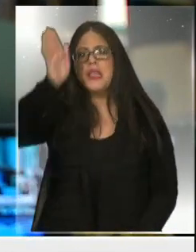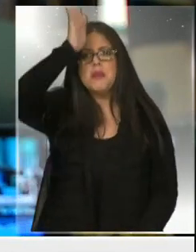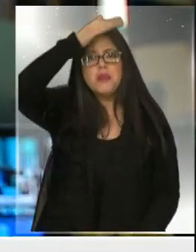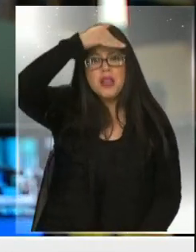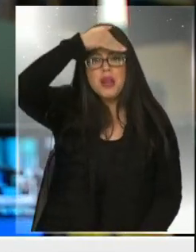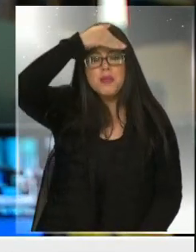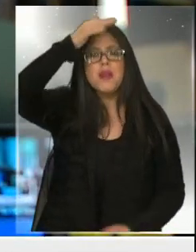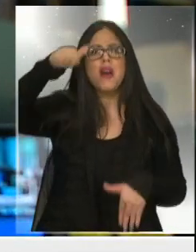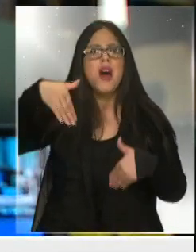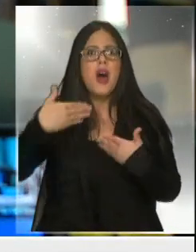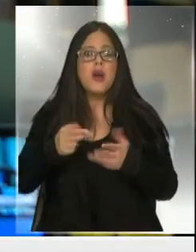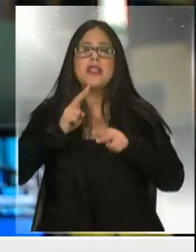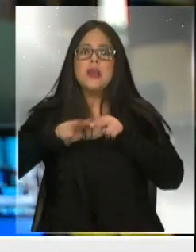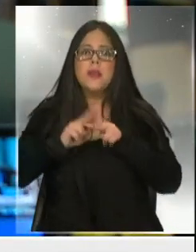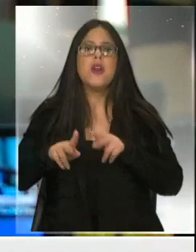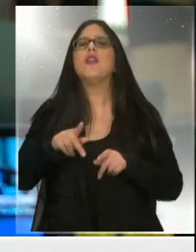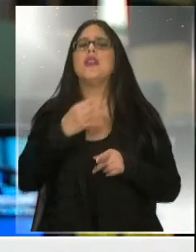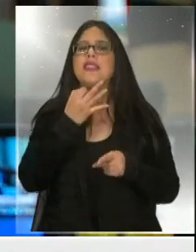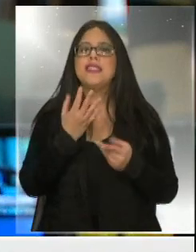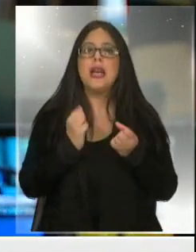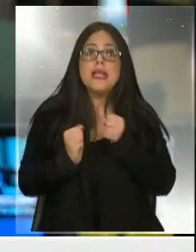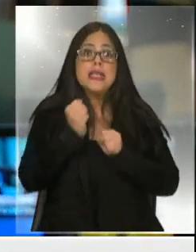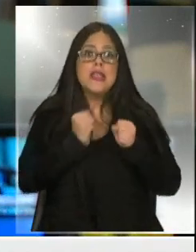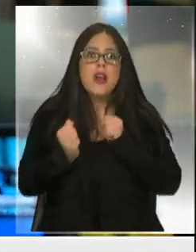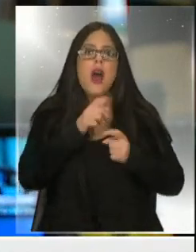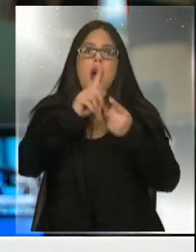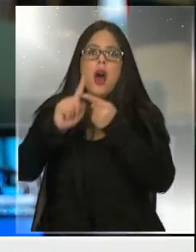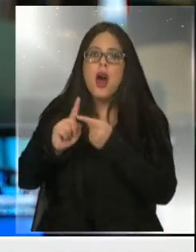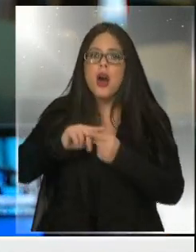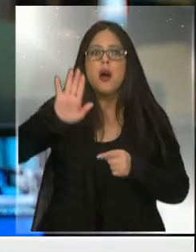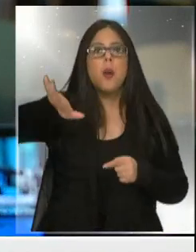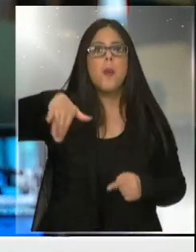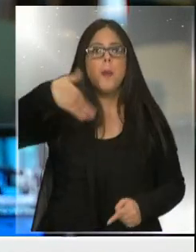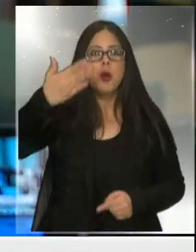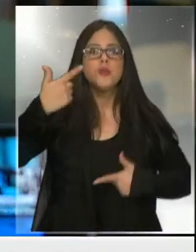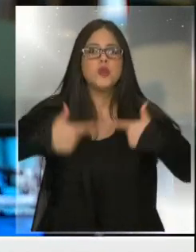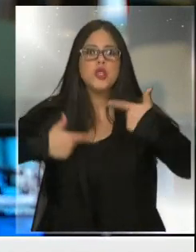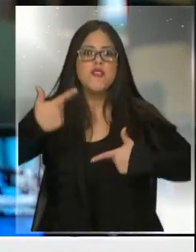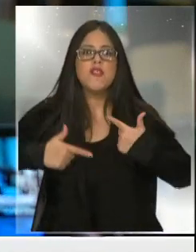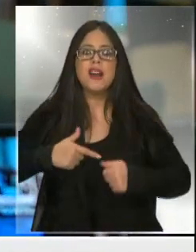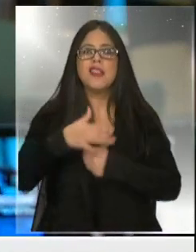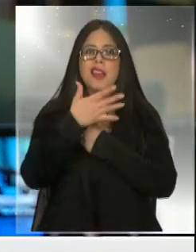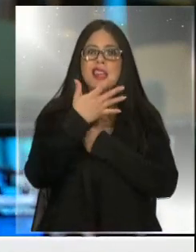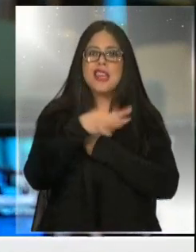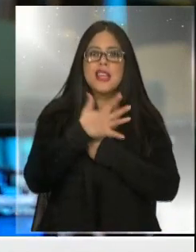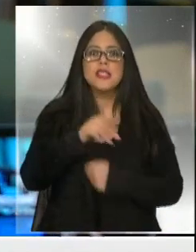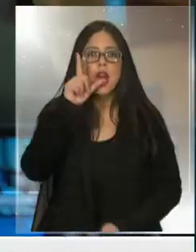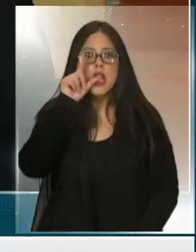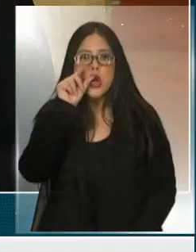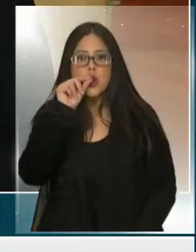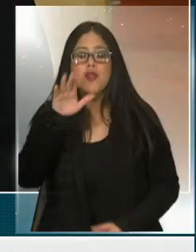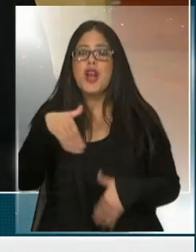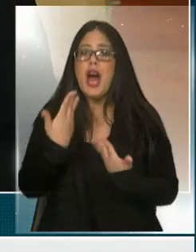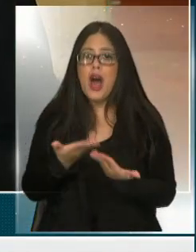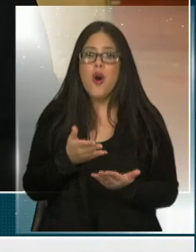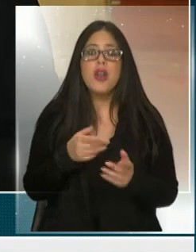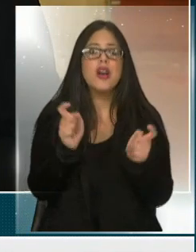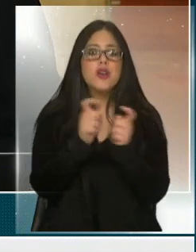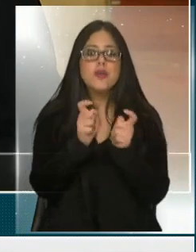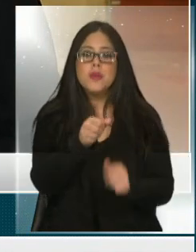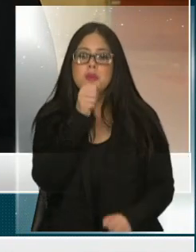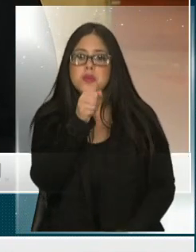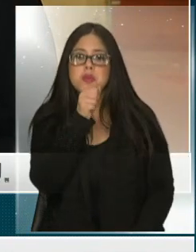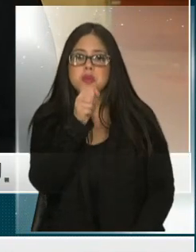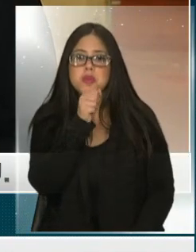se prepara y dijo estar impaciente por participar en el próximo debate del día 15 de octubre. Vamos a tomar contacto a esta hora con la